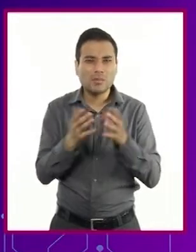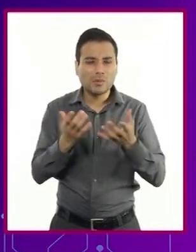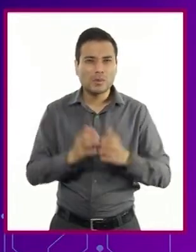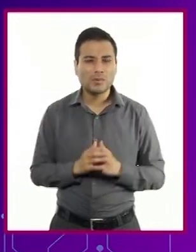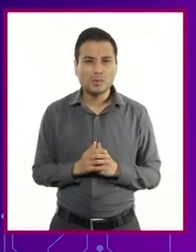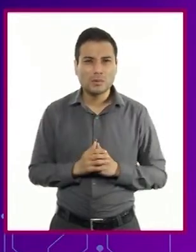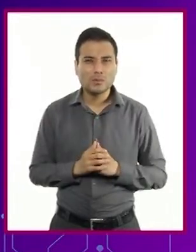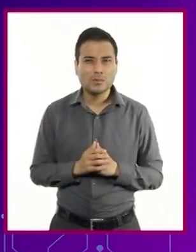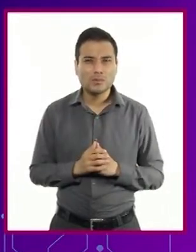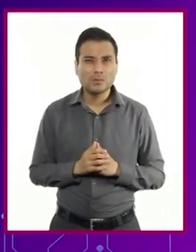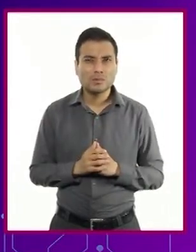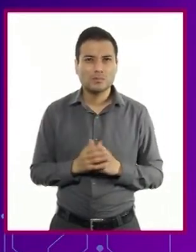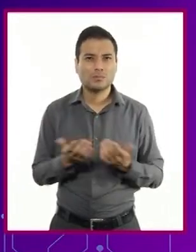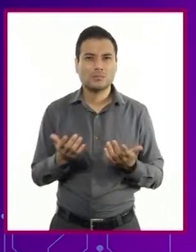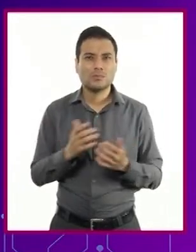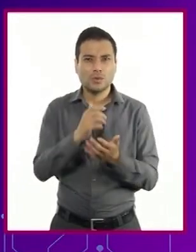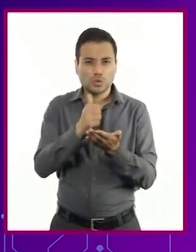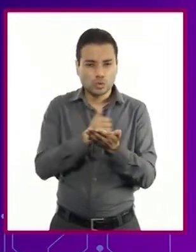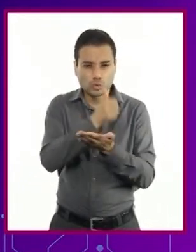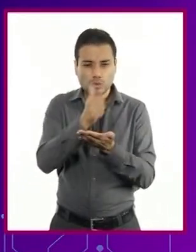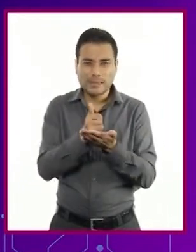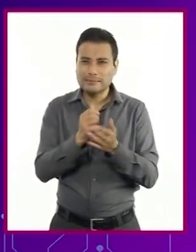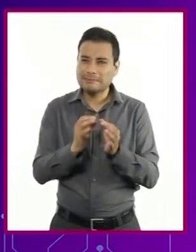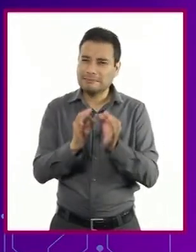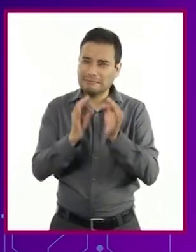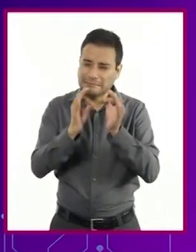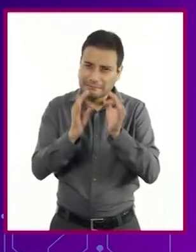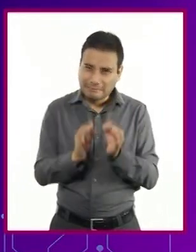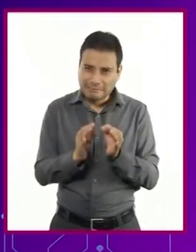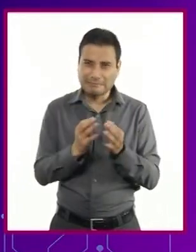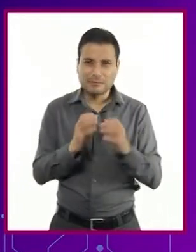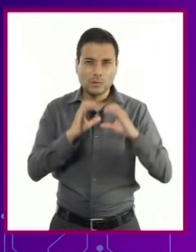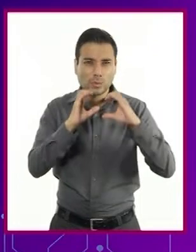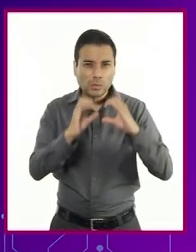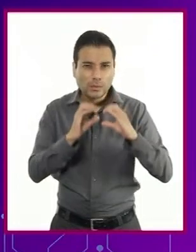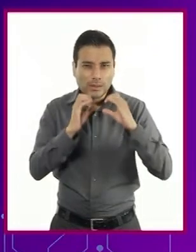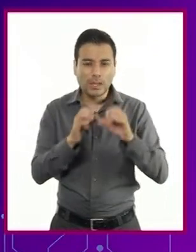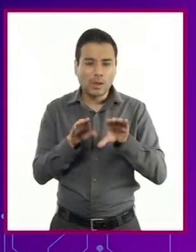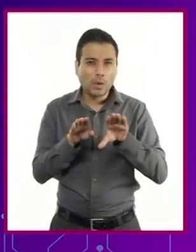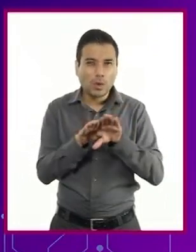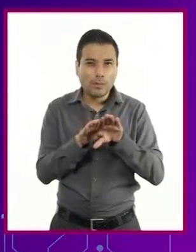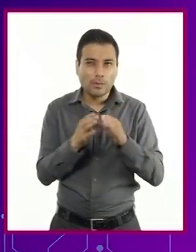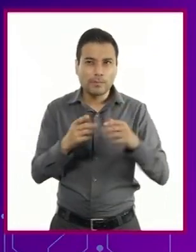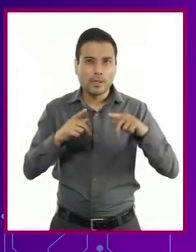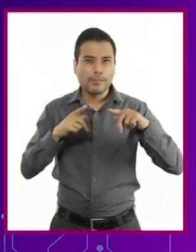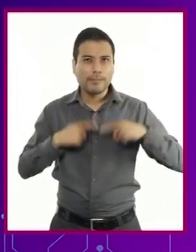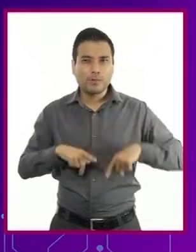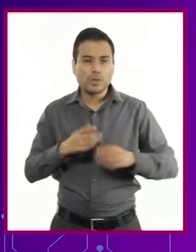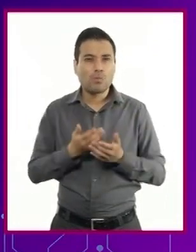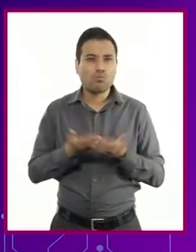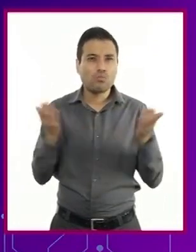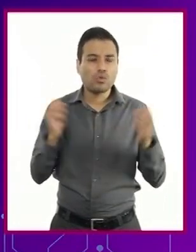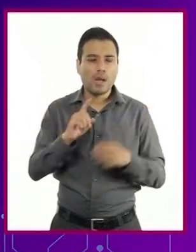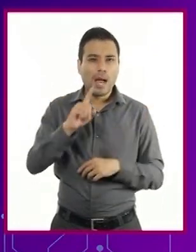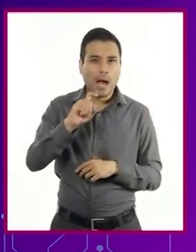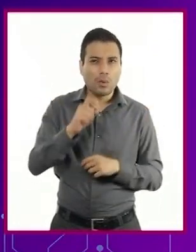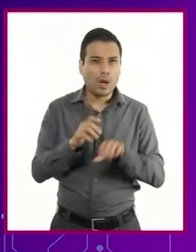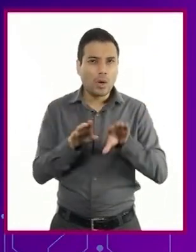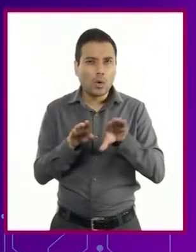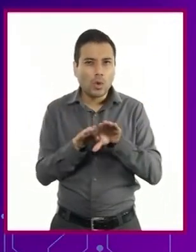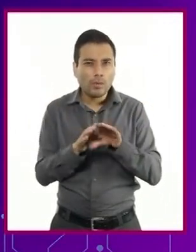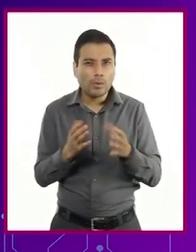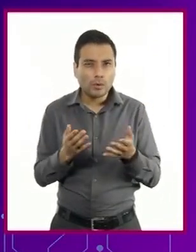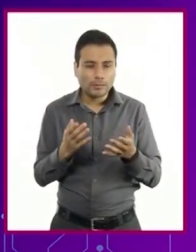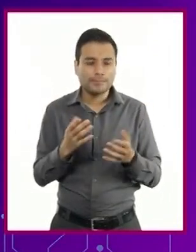vulnerabilidad? ¿Qué haría que una ciudad fuera más sustentable? Que todas las personas cuenten con agua y no desperdiciarla para que todos sigamos